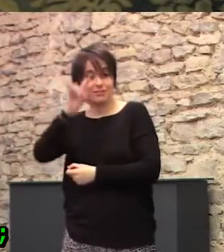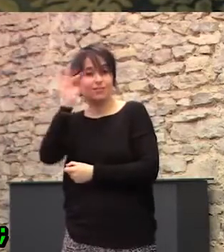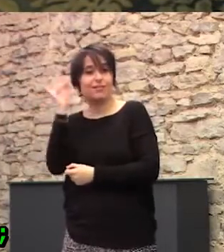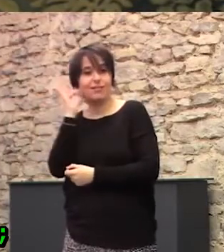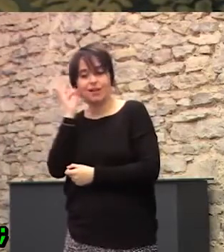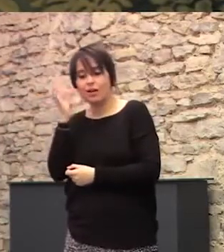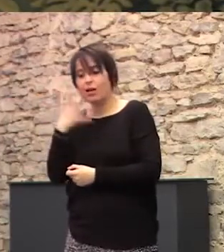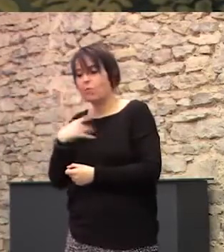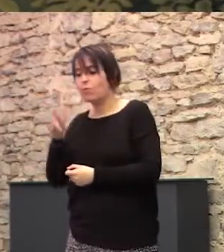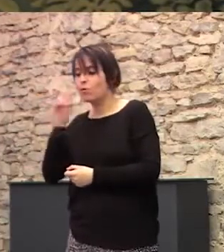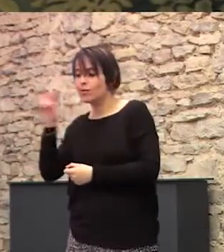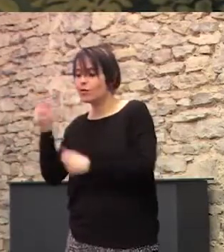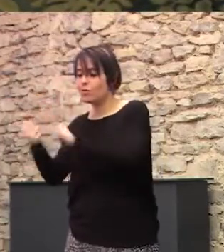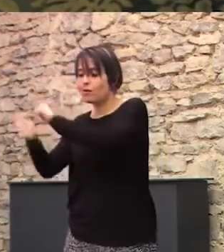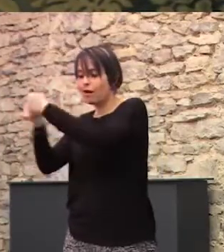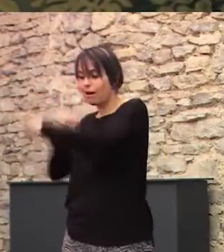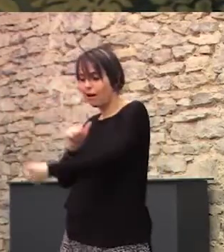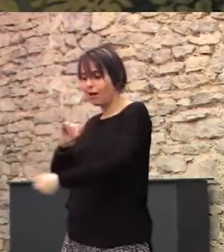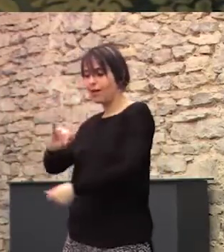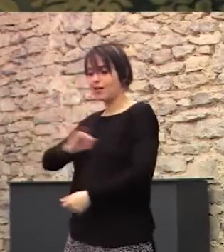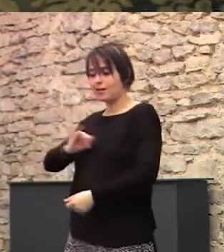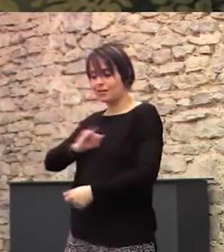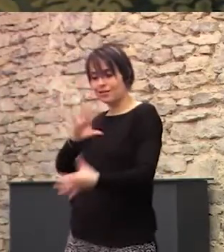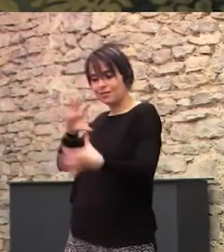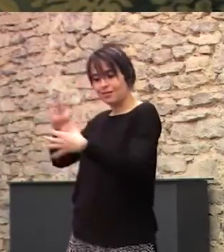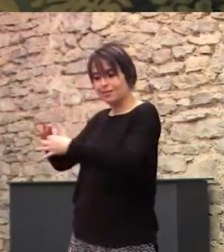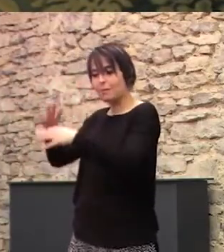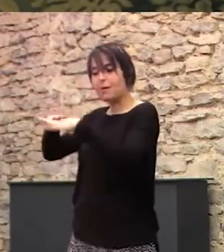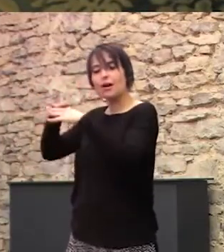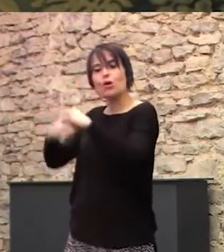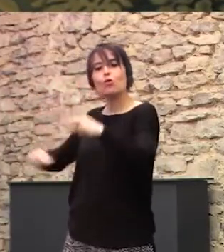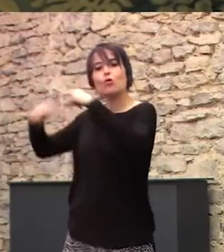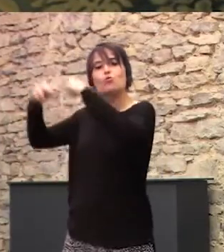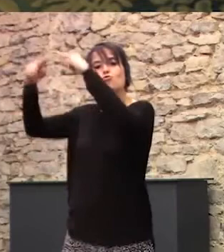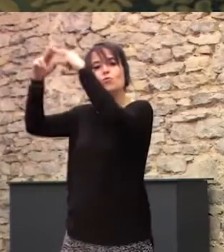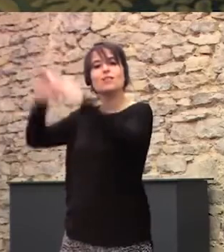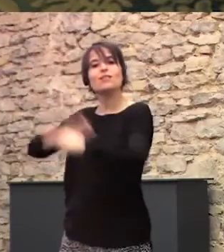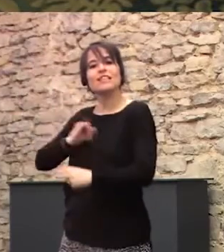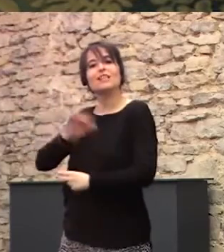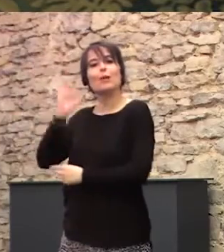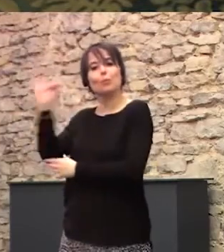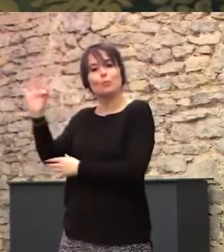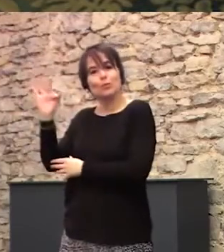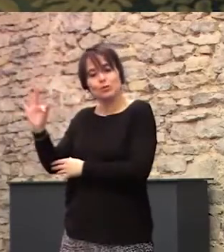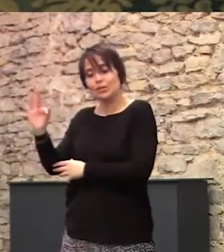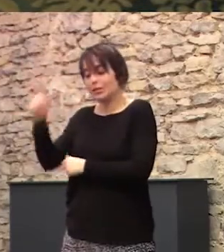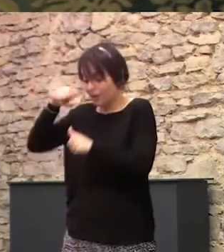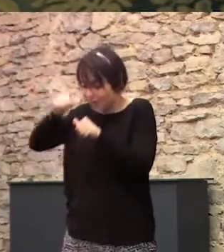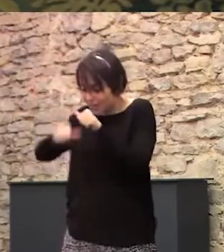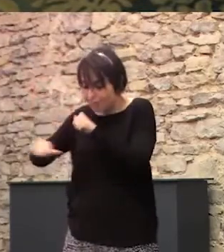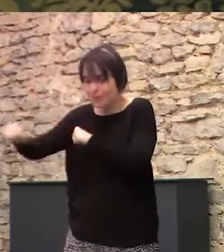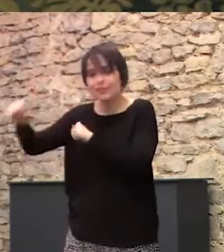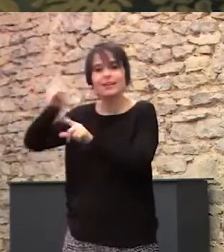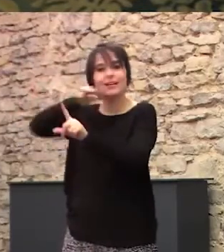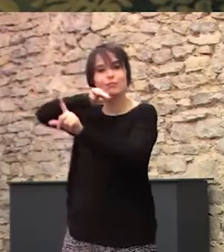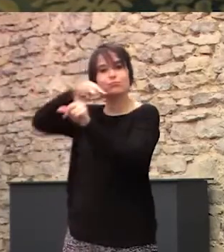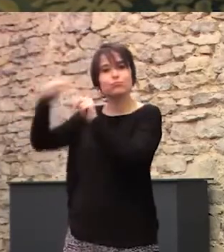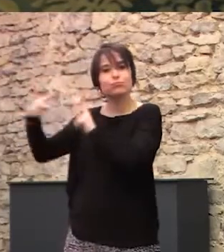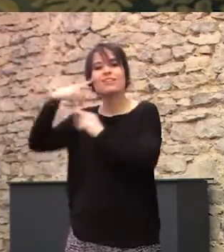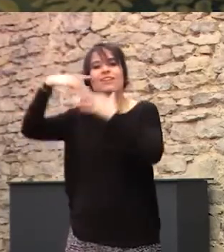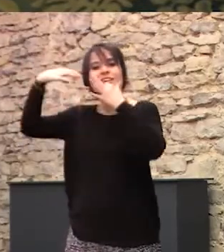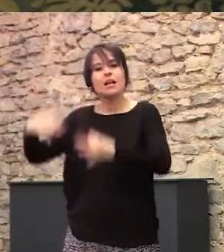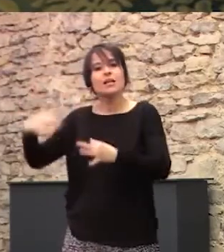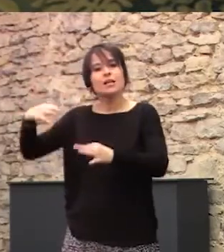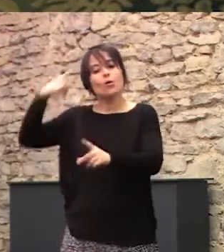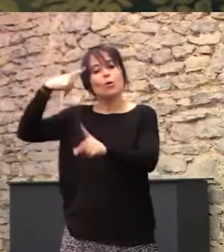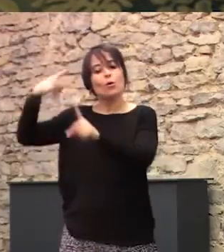puedan ver reflejadas, construir referentes positivas para estas mujeres y desde ahí otros puntos de vista sobre su realidad para inspirar